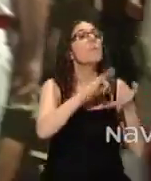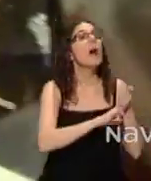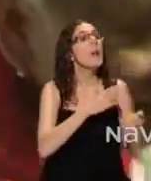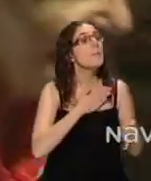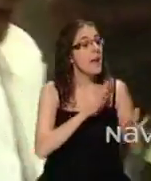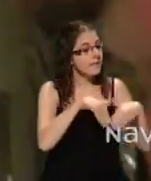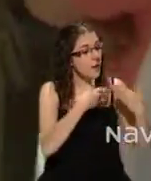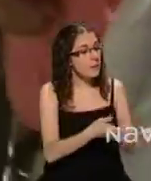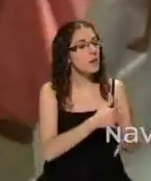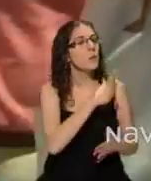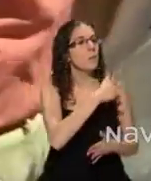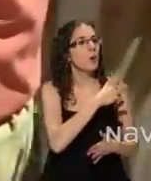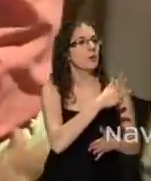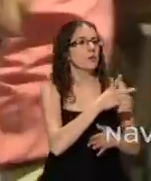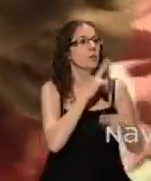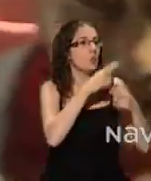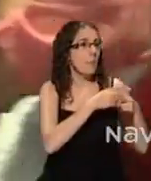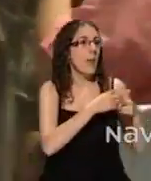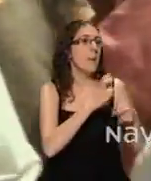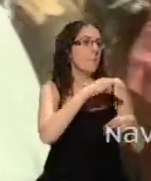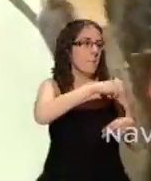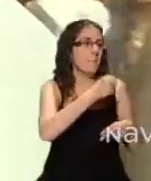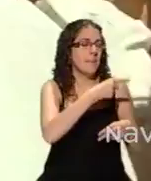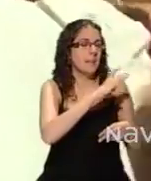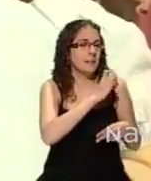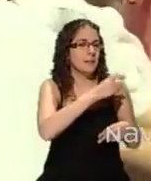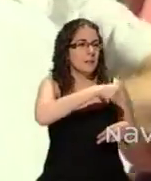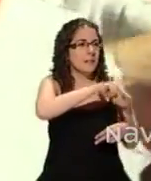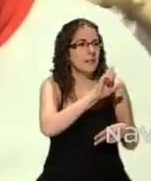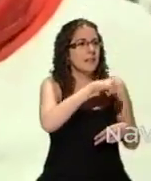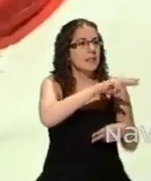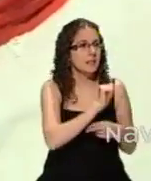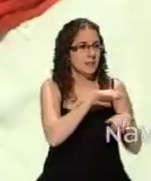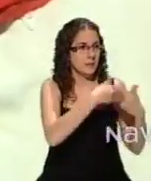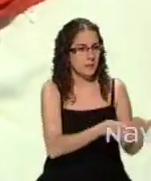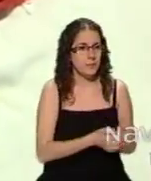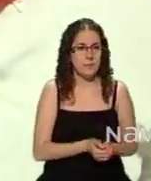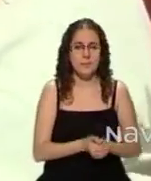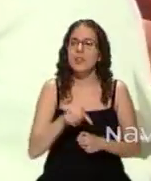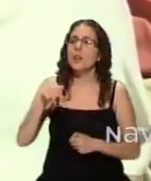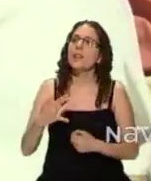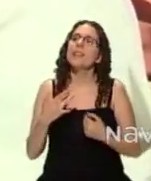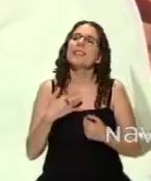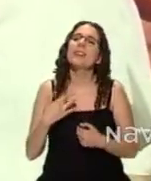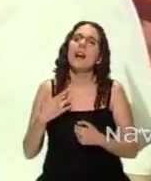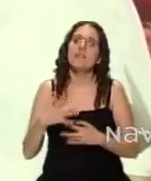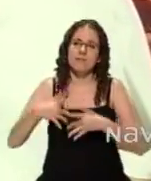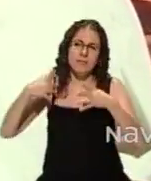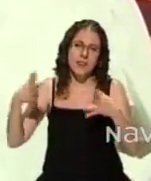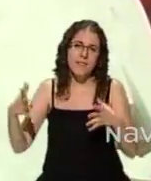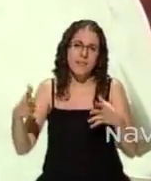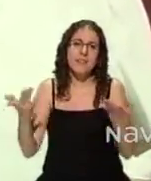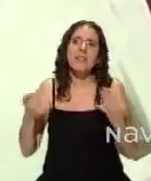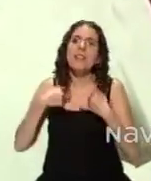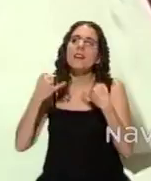Ah. O sea que doble festejo hoy. Doble y triple, lo que haga falta. ¿Y qué hace usted en el día grande de las fiestas? Cuénteme, ¿cómo lo celebramos? Tratar